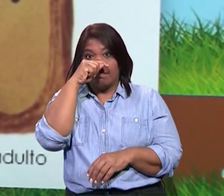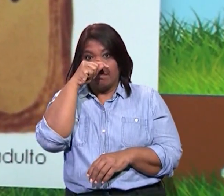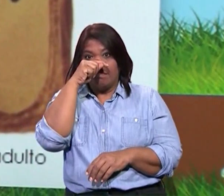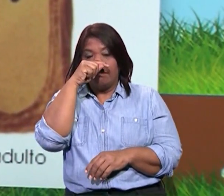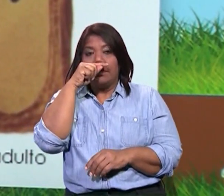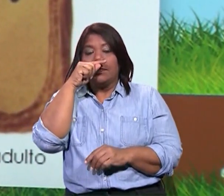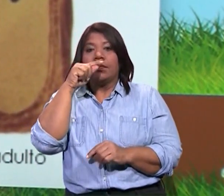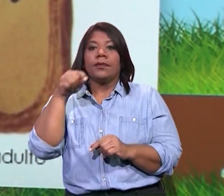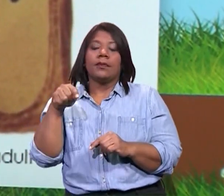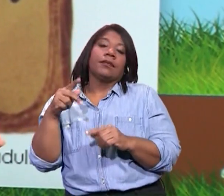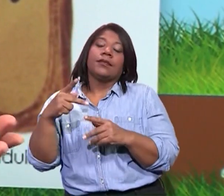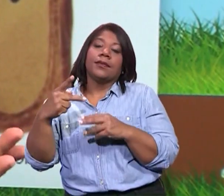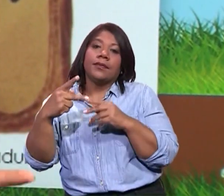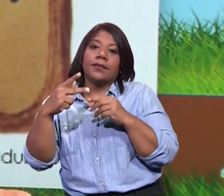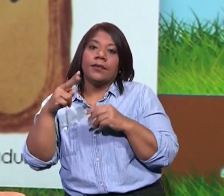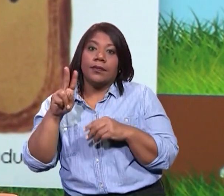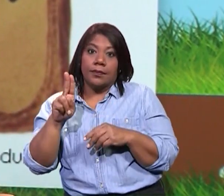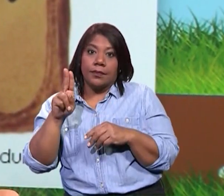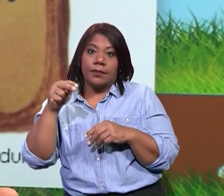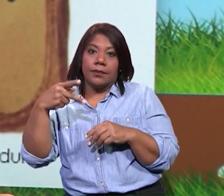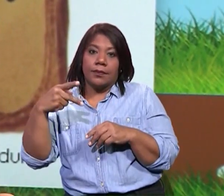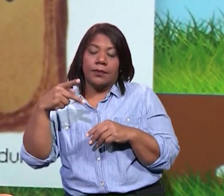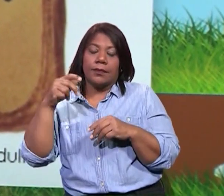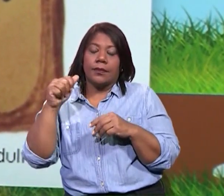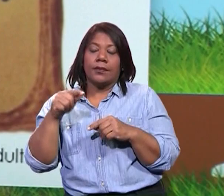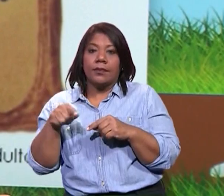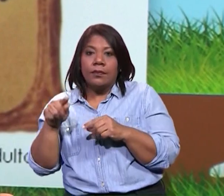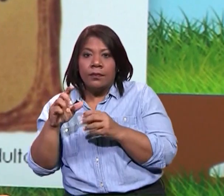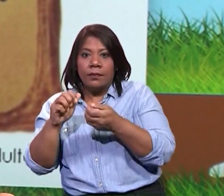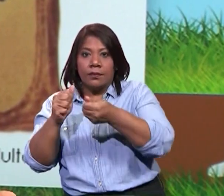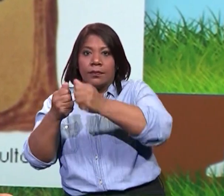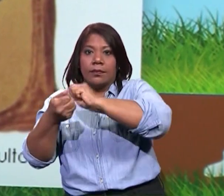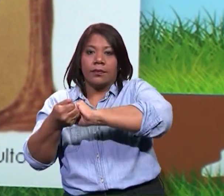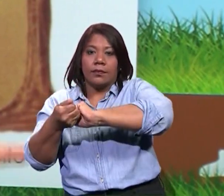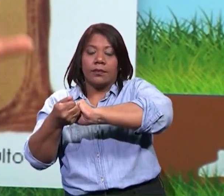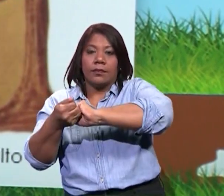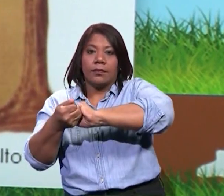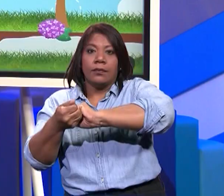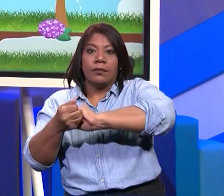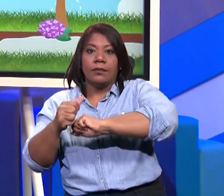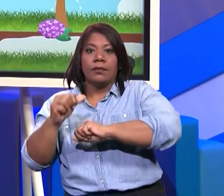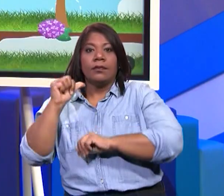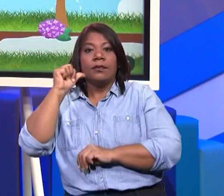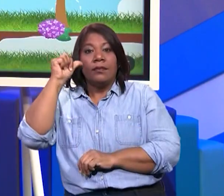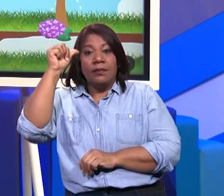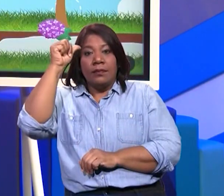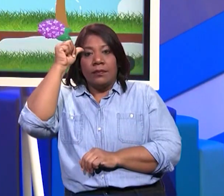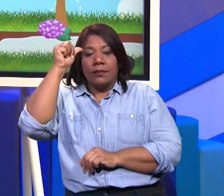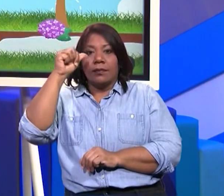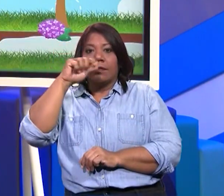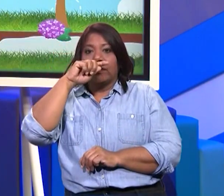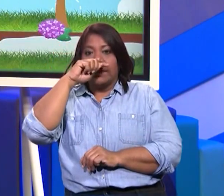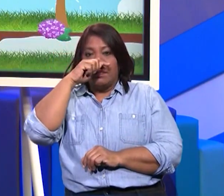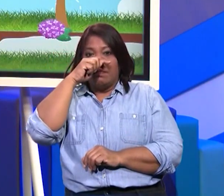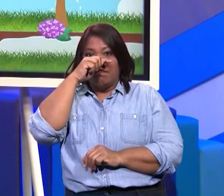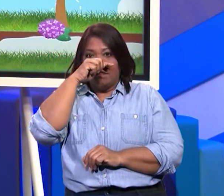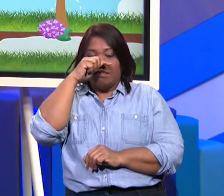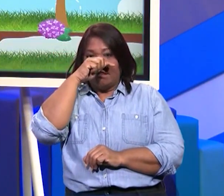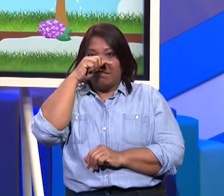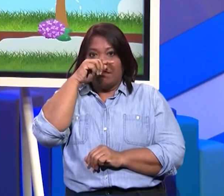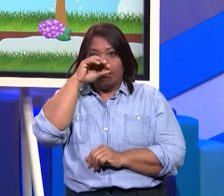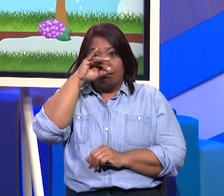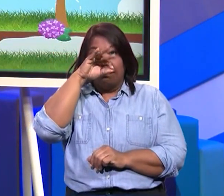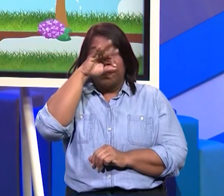preparando todas sus partes. Y por último, entonces se convierte en adulto, una abeja lista, ¿verdad? Para salir